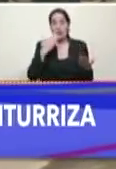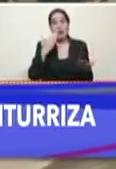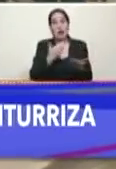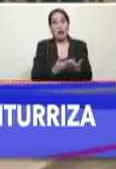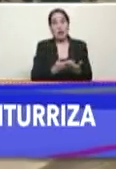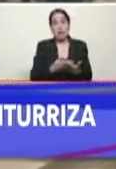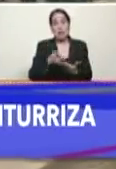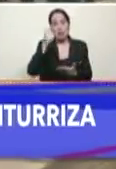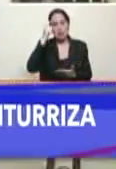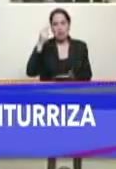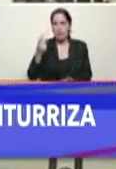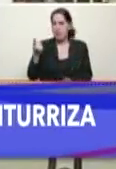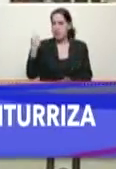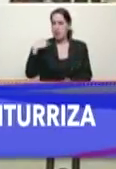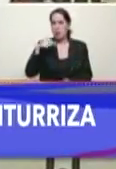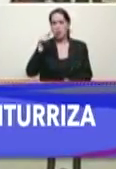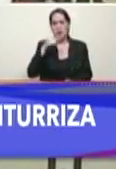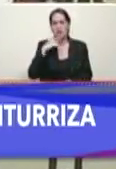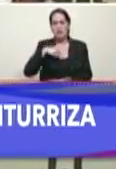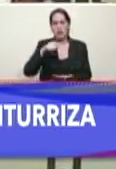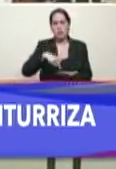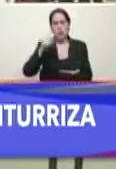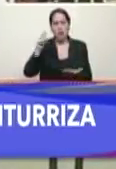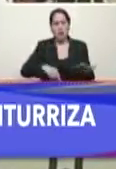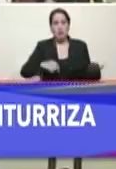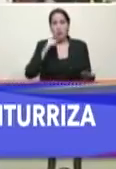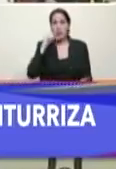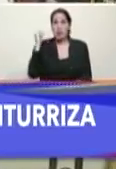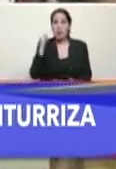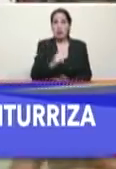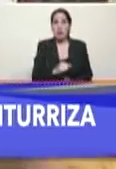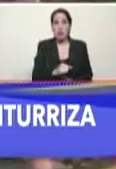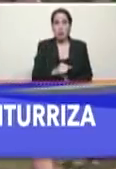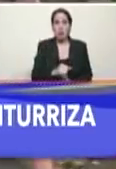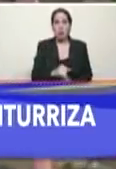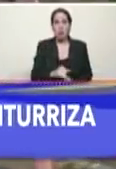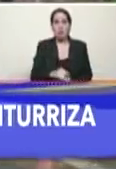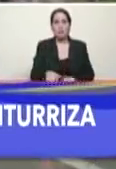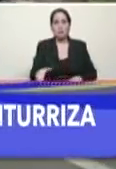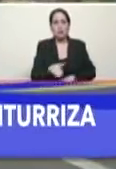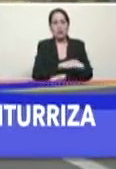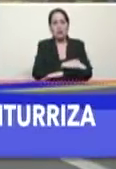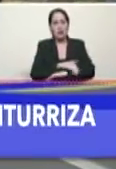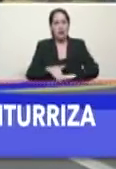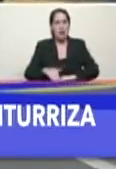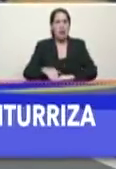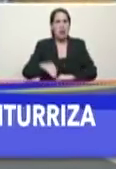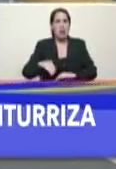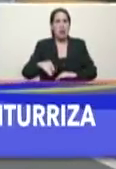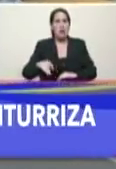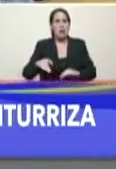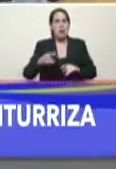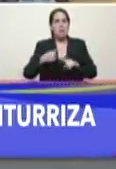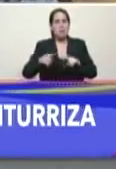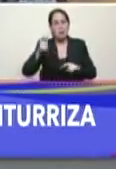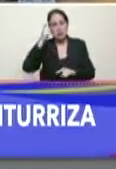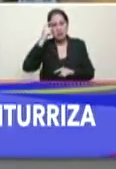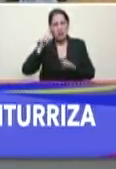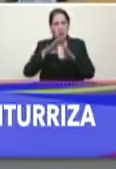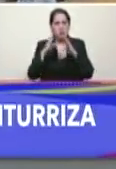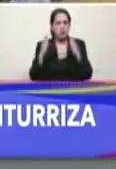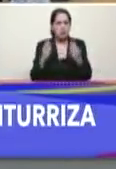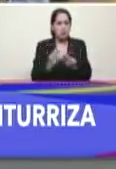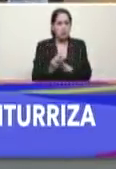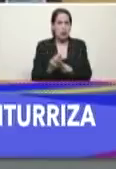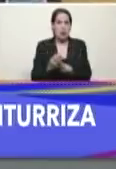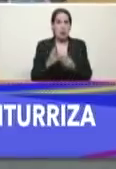ayer usted firmaba un decreto donde en la península de Paraguaná, en el marco del Día Mundial de la Tierra, también se